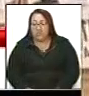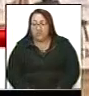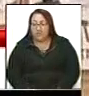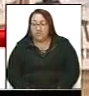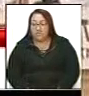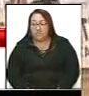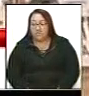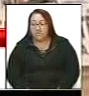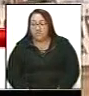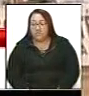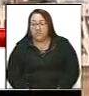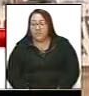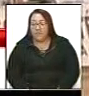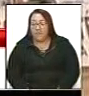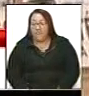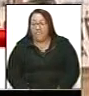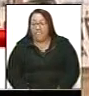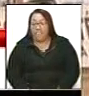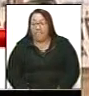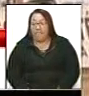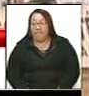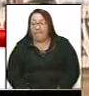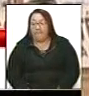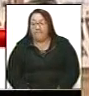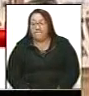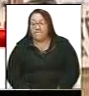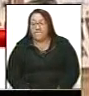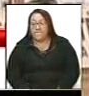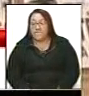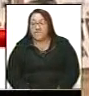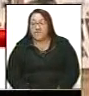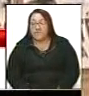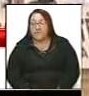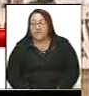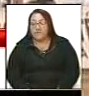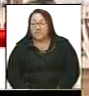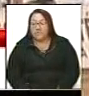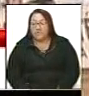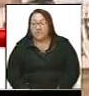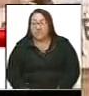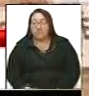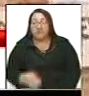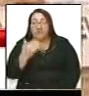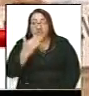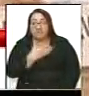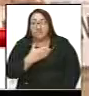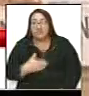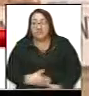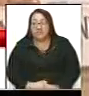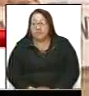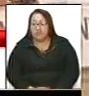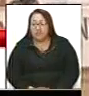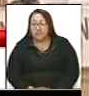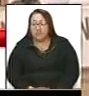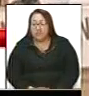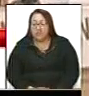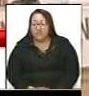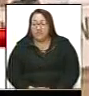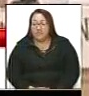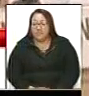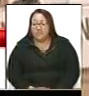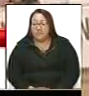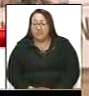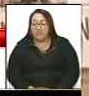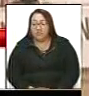Gracias. Para saludar a la presencia de la congresista Nelly Cuadro. Gracias, presidenta. Colegas